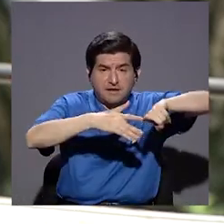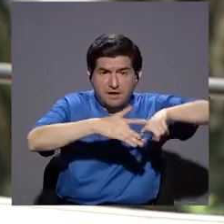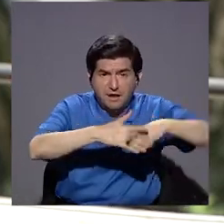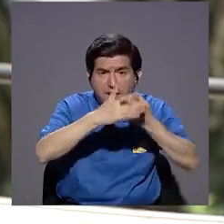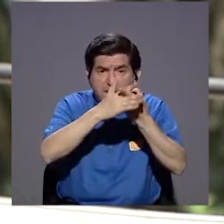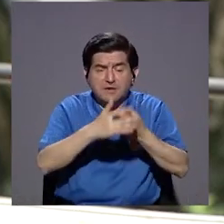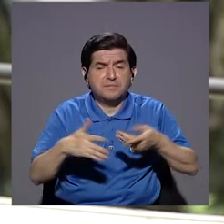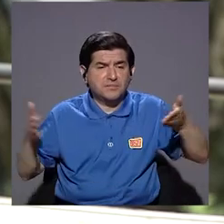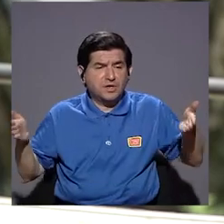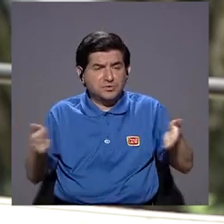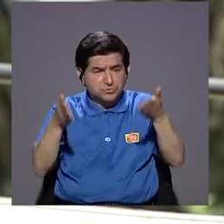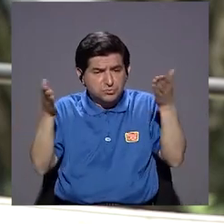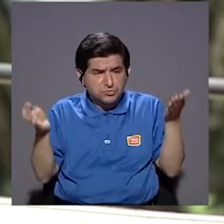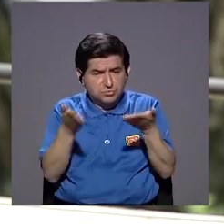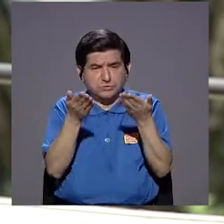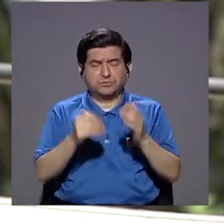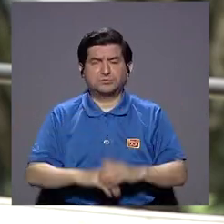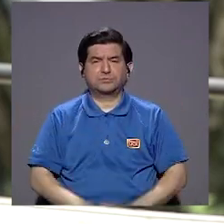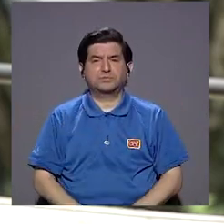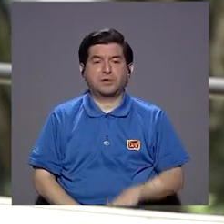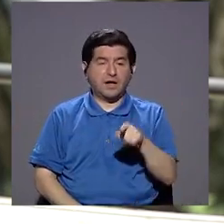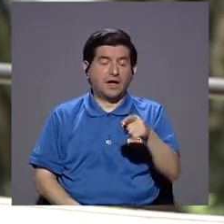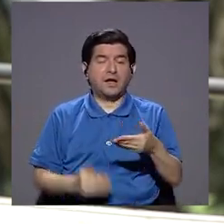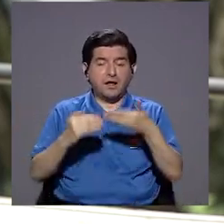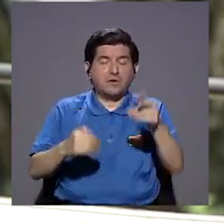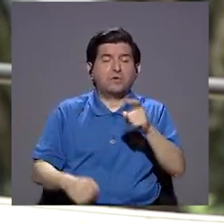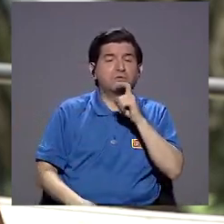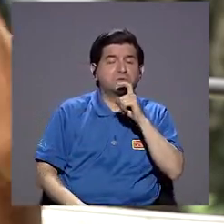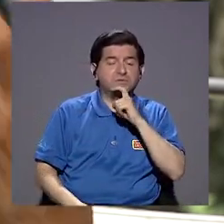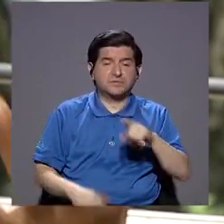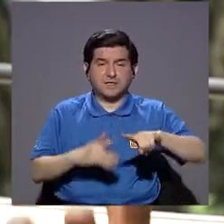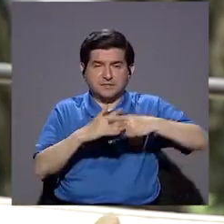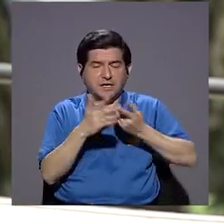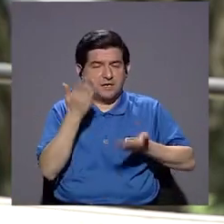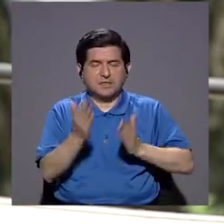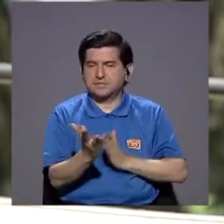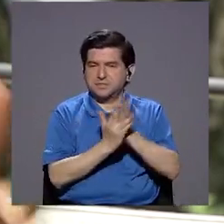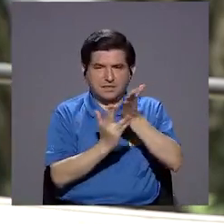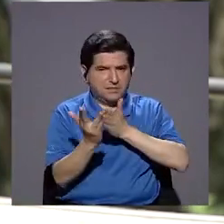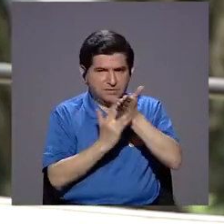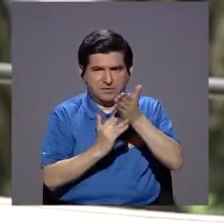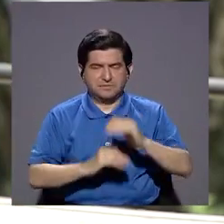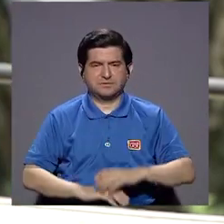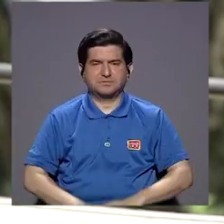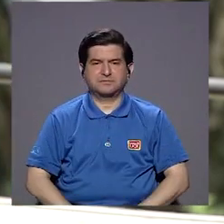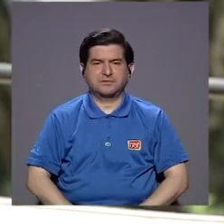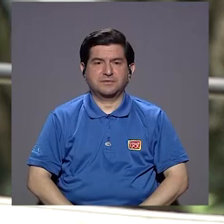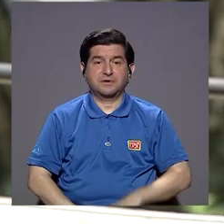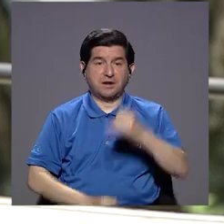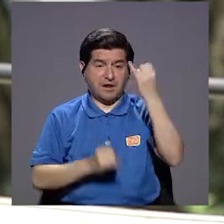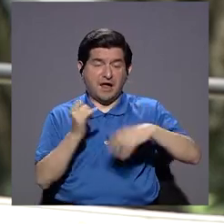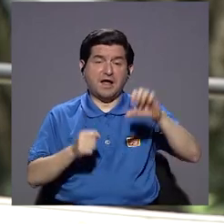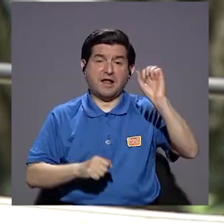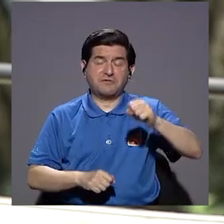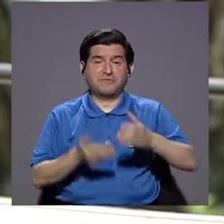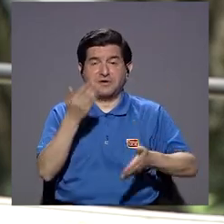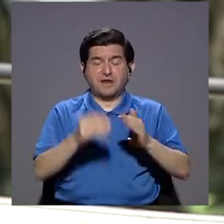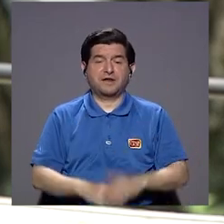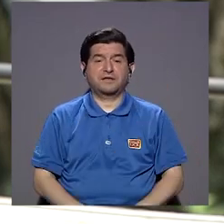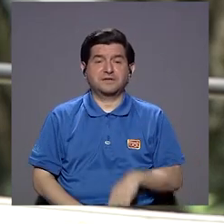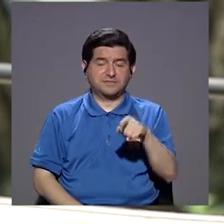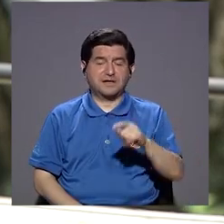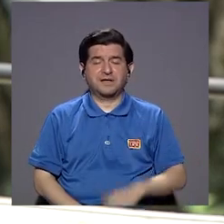empieza a motivarse, ¿no? Porque hay ciertas posturas que son difíciles, que al principio tal vez no accedía, pero que ya al final sí. Por ejemplo,